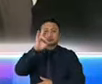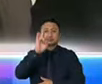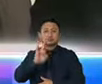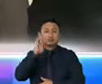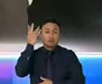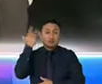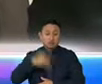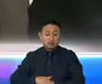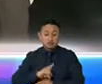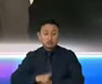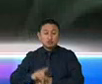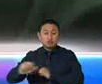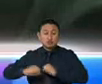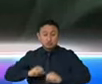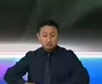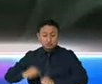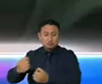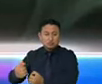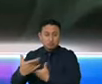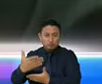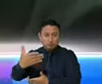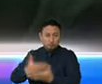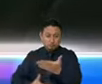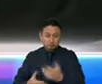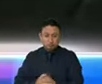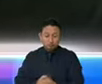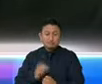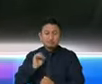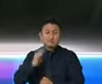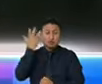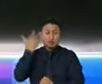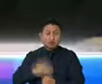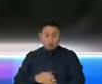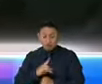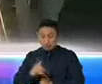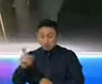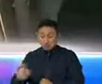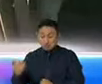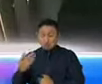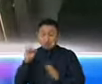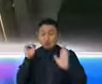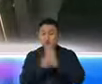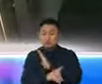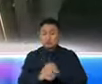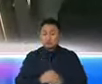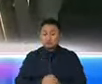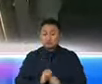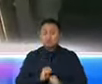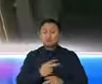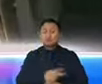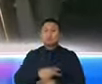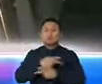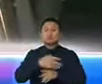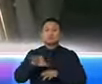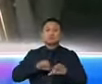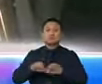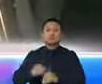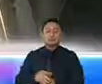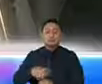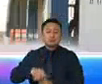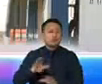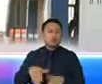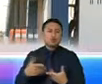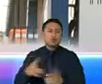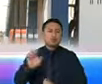entregar un informe de la gestión y 5 días para receptar denuncias en su contra. El Consejo Transitorio explicó el mecanismo que se